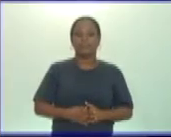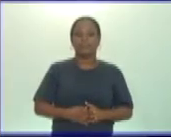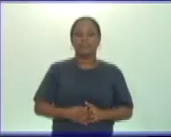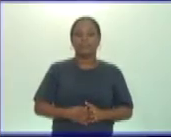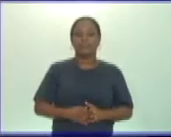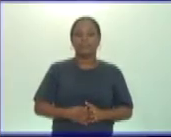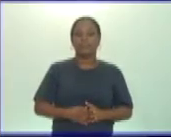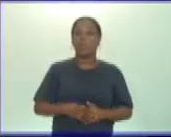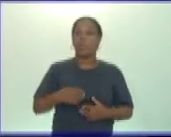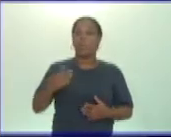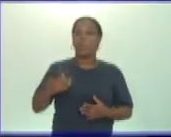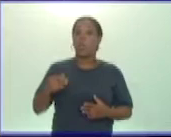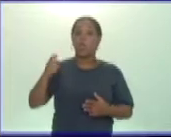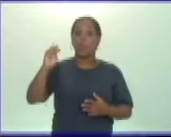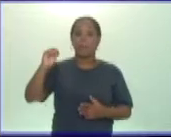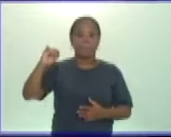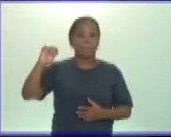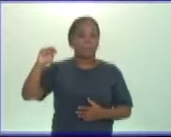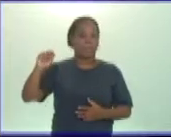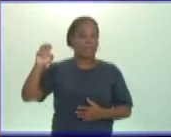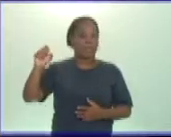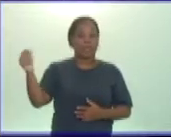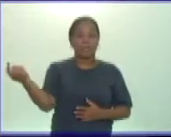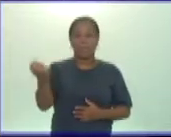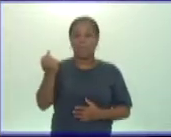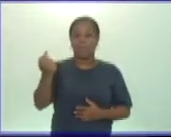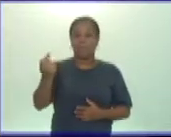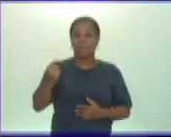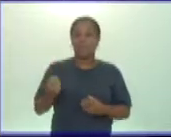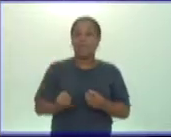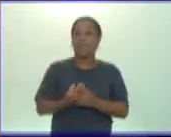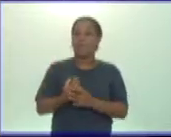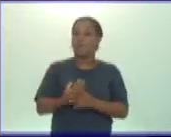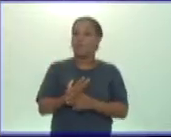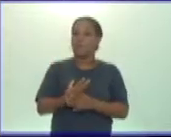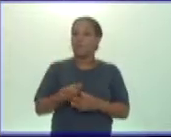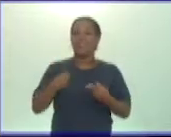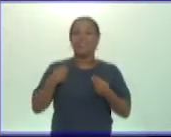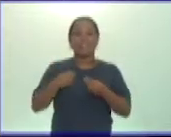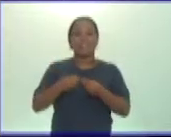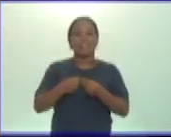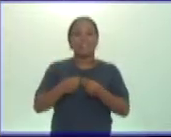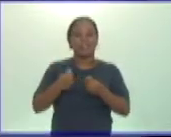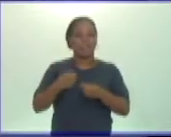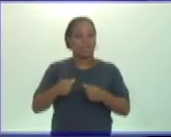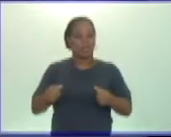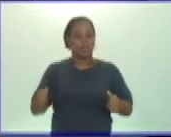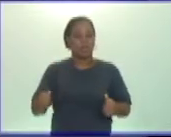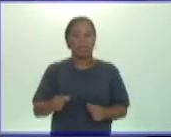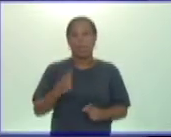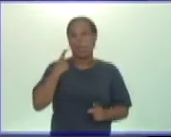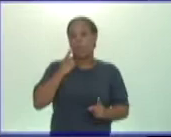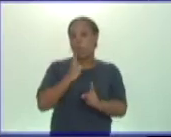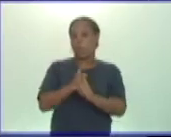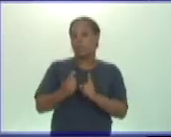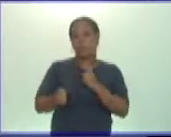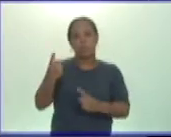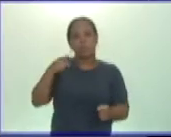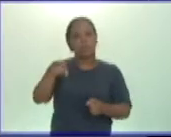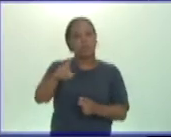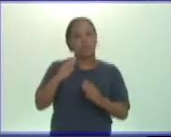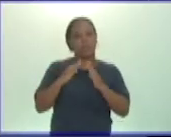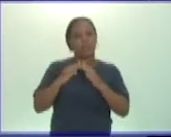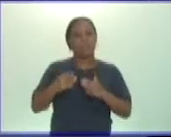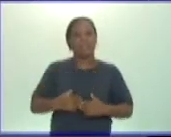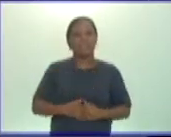Los minerales son la principal fuente de óxidos, aunque posiblemente encuentres algunos de ellos en tu propia casa.